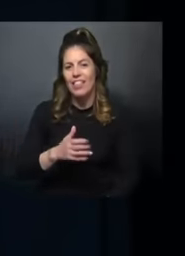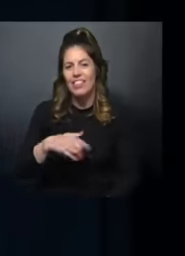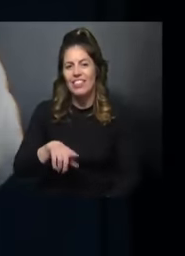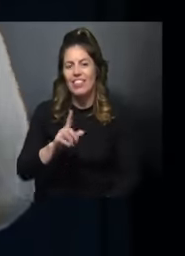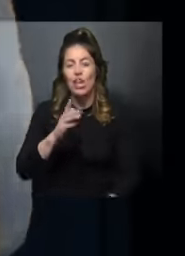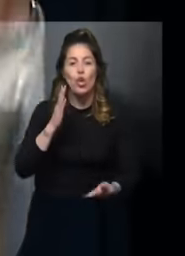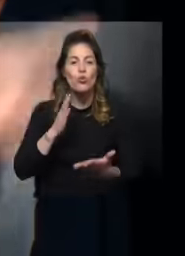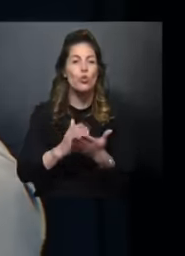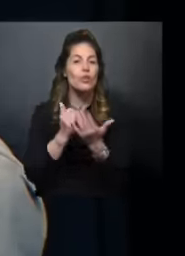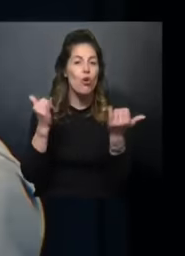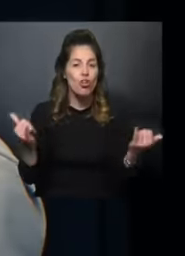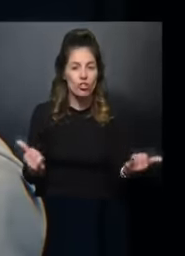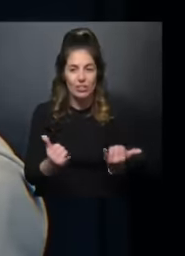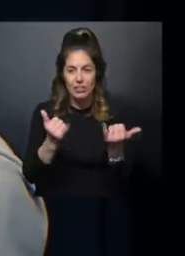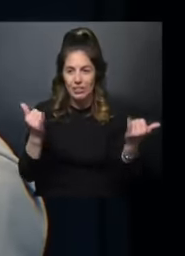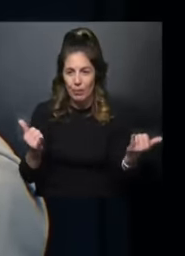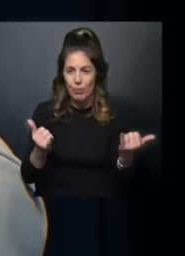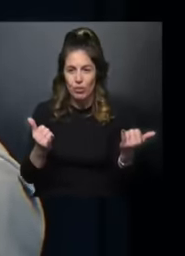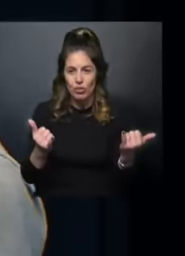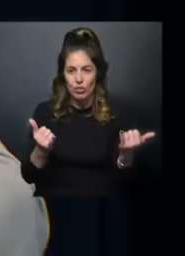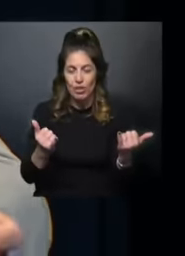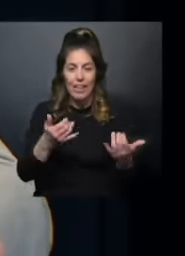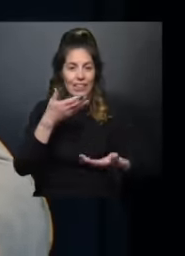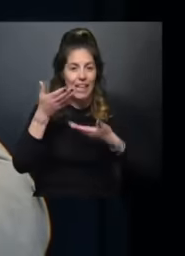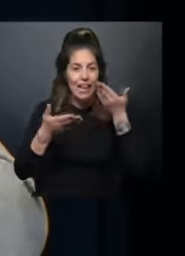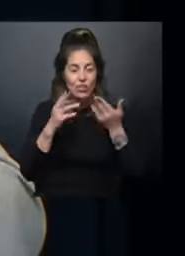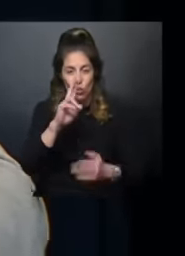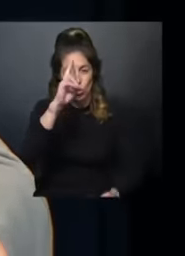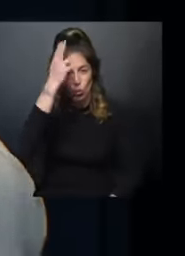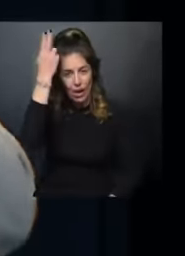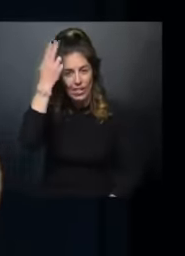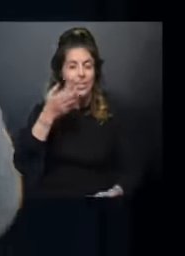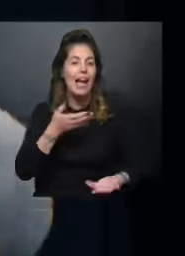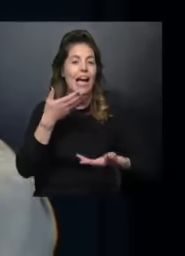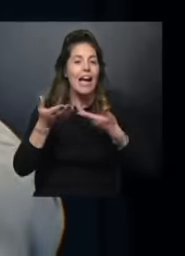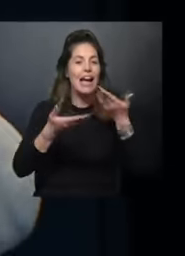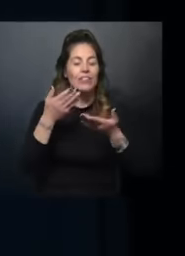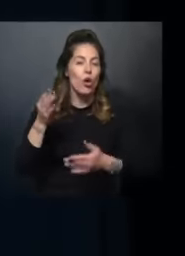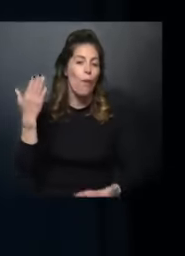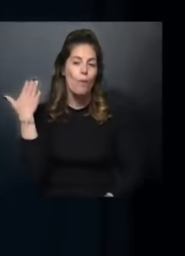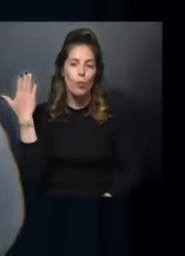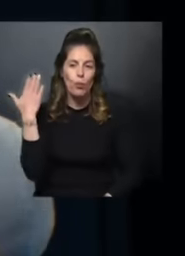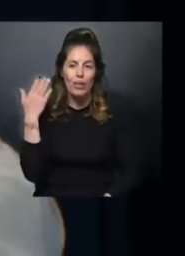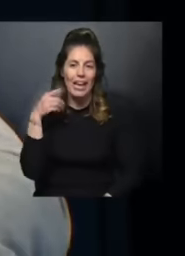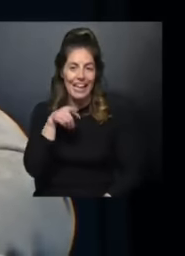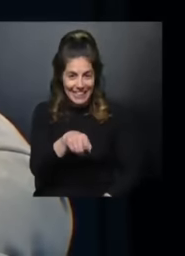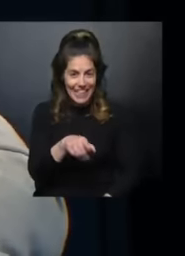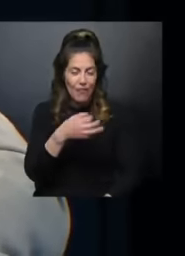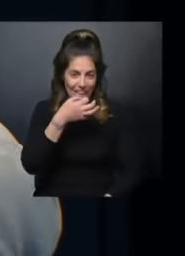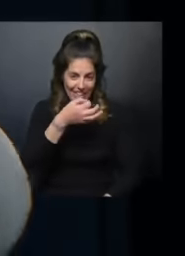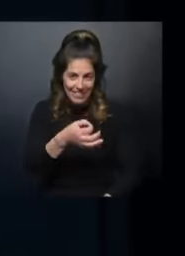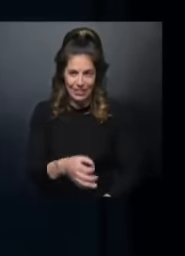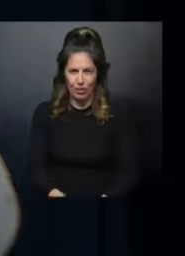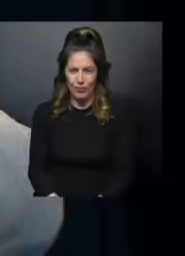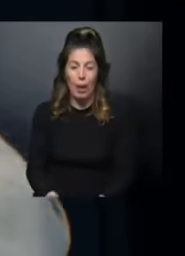de los últimos tiempos de la canción uruguaya, del canto popular, no sé, ellas lo van a definir.